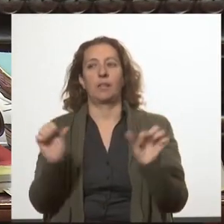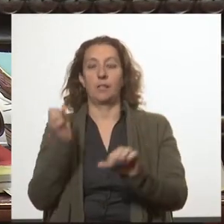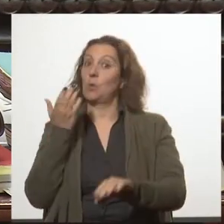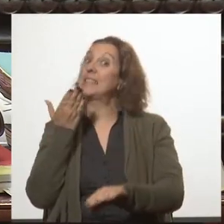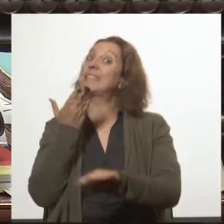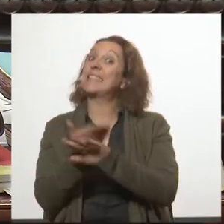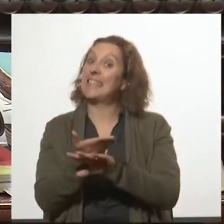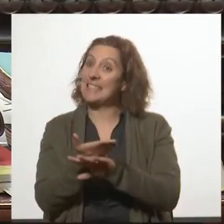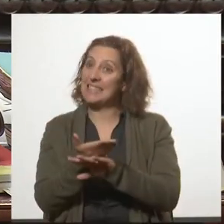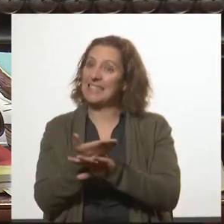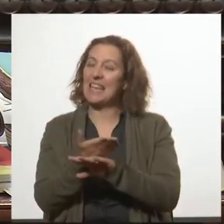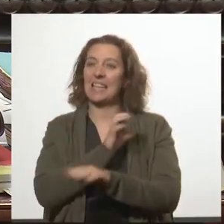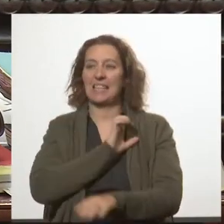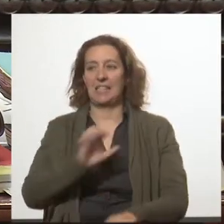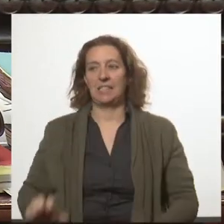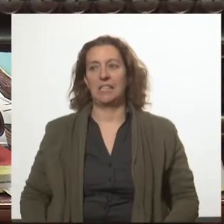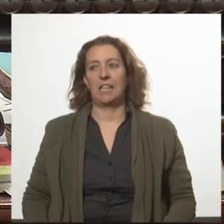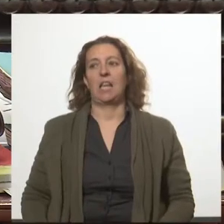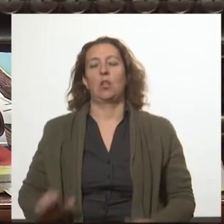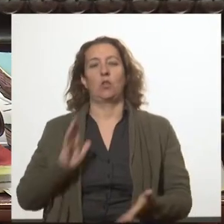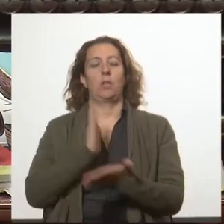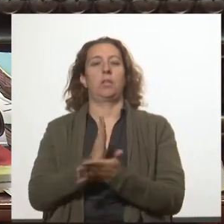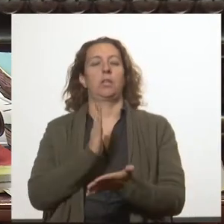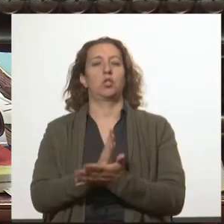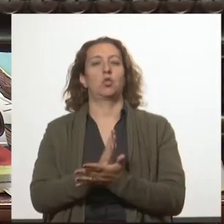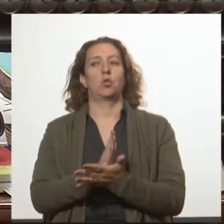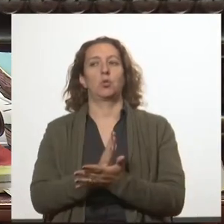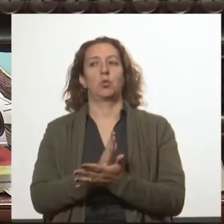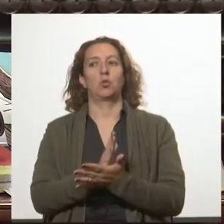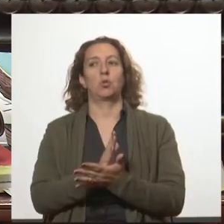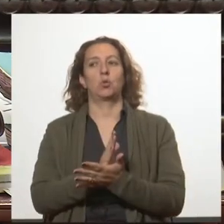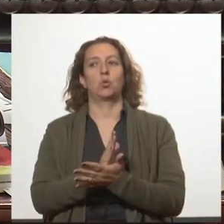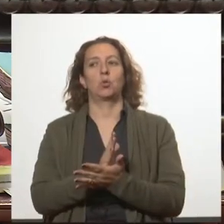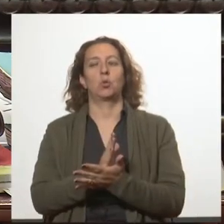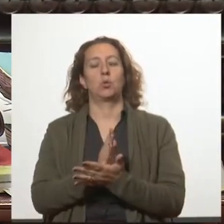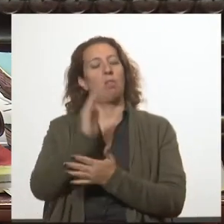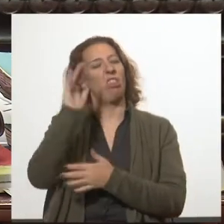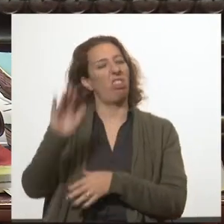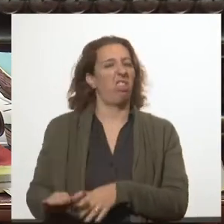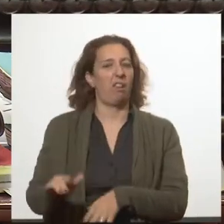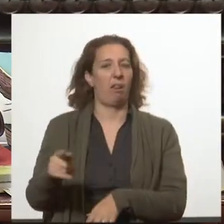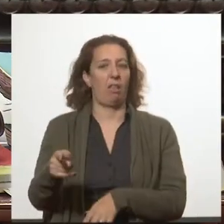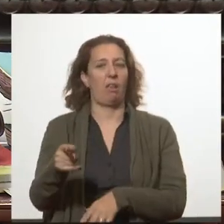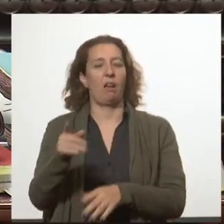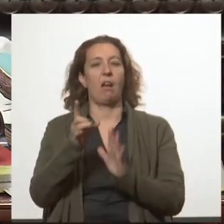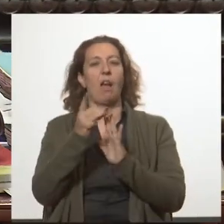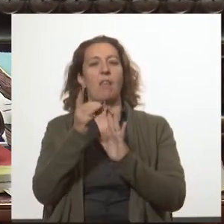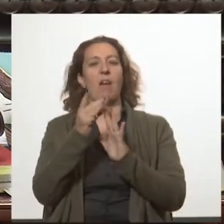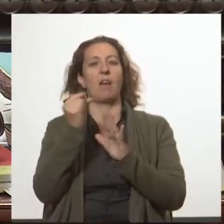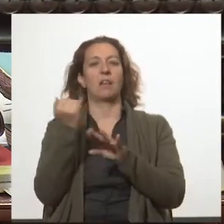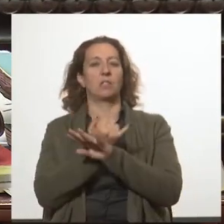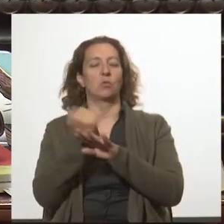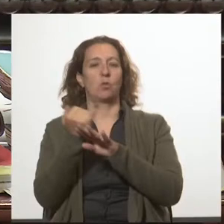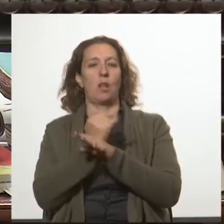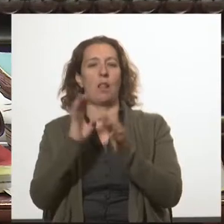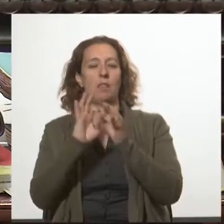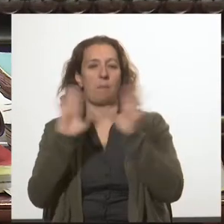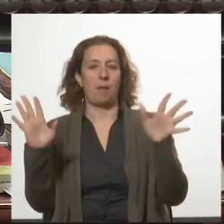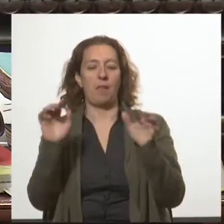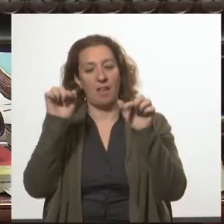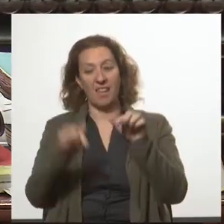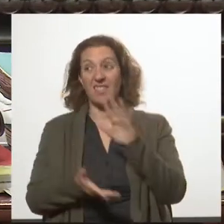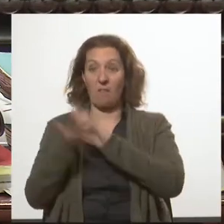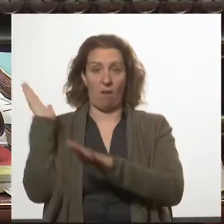del estado de derecho lo que degrada la calidad de la institucionalidad democrática es esta